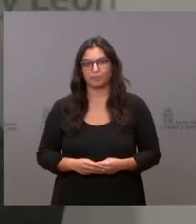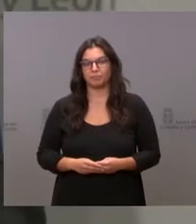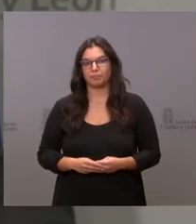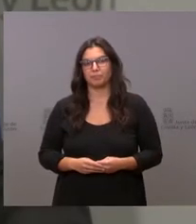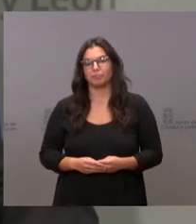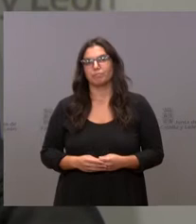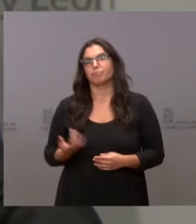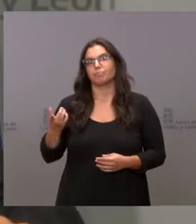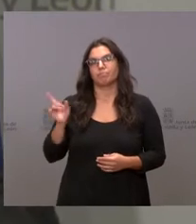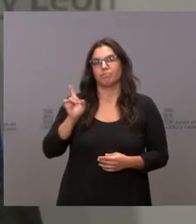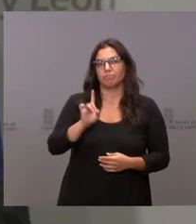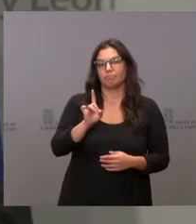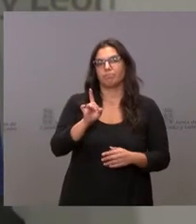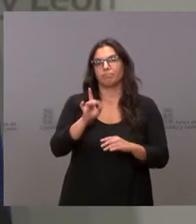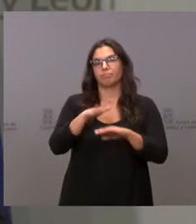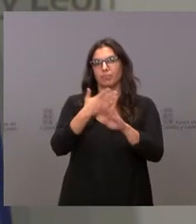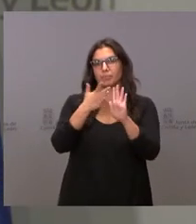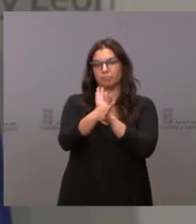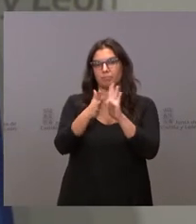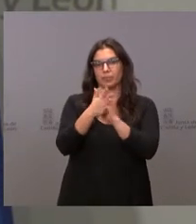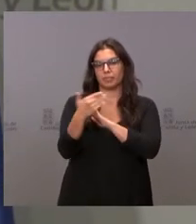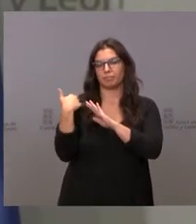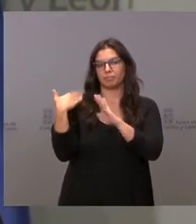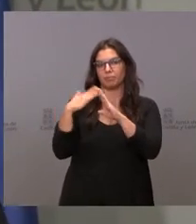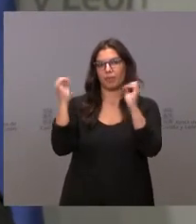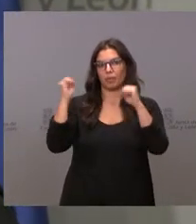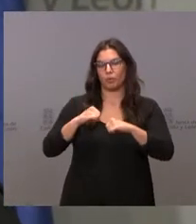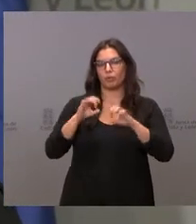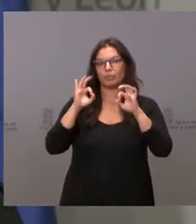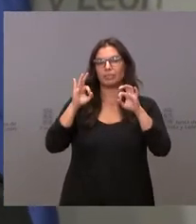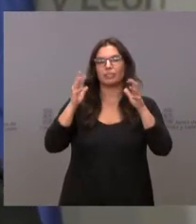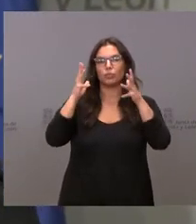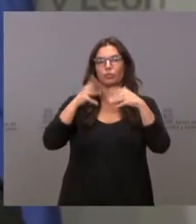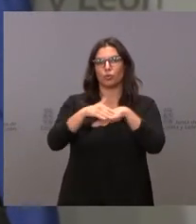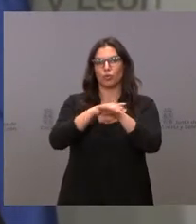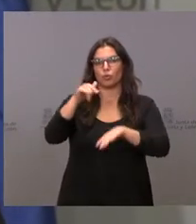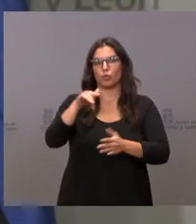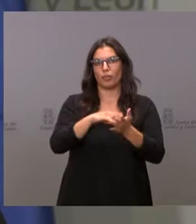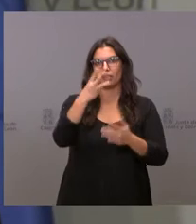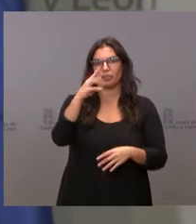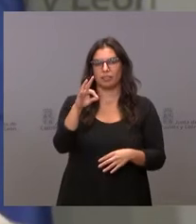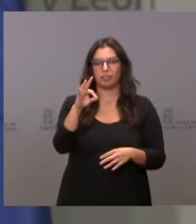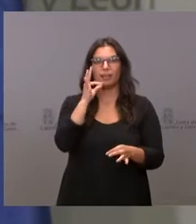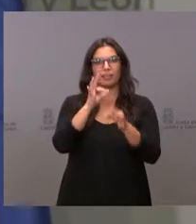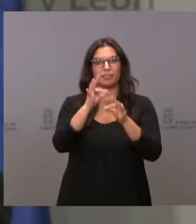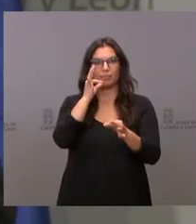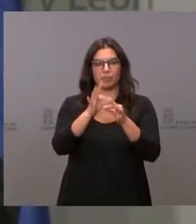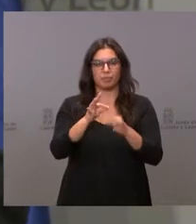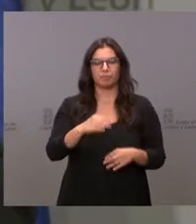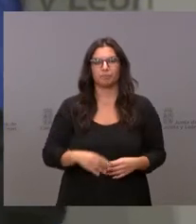Comparecemos para dar cuenta de los acuerdos del Consejo de Gobierno de hoy, 30 de